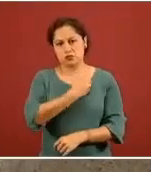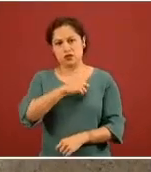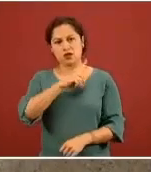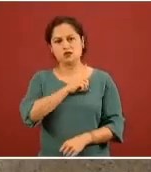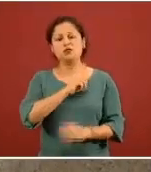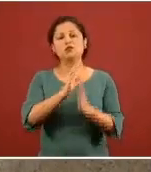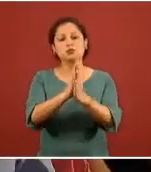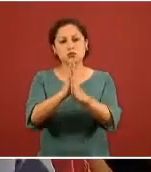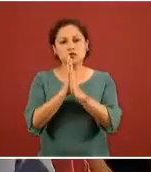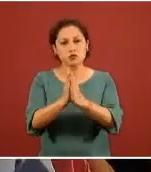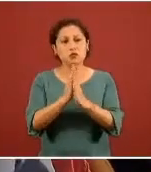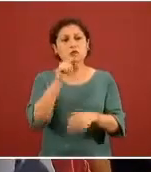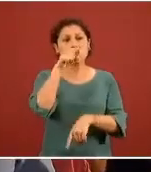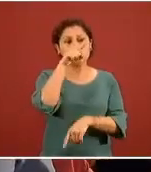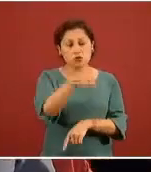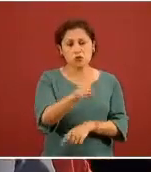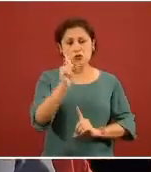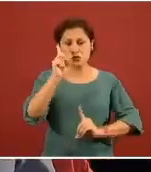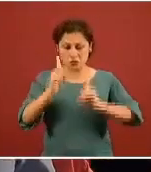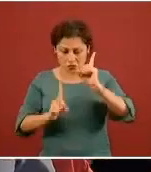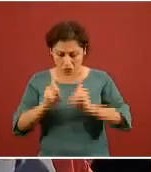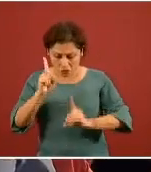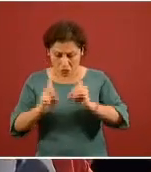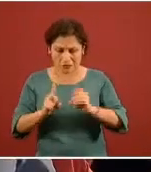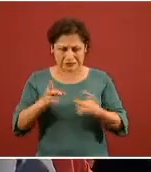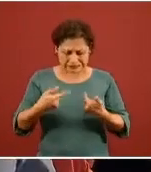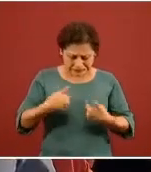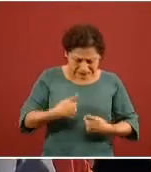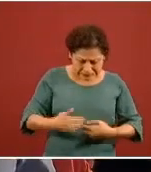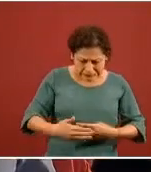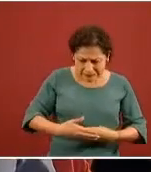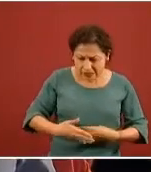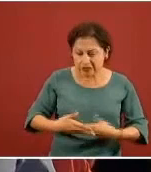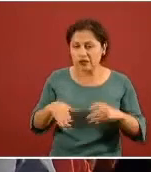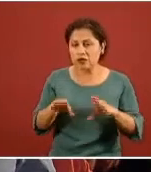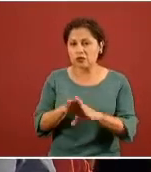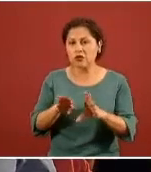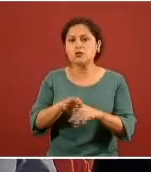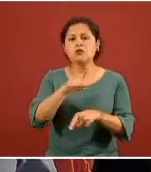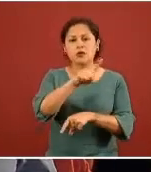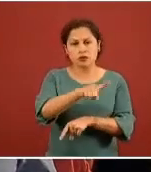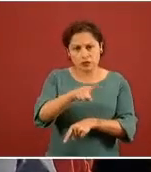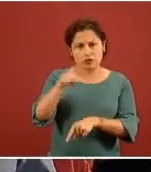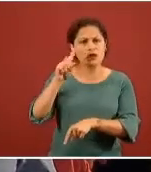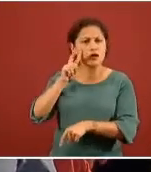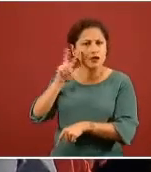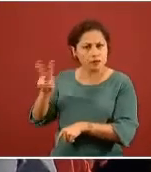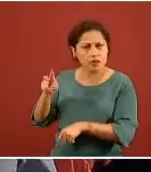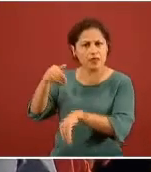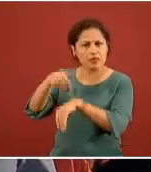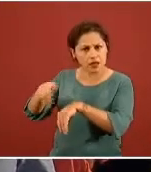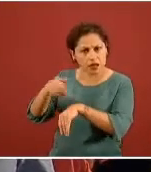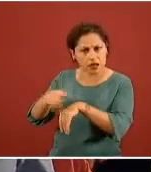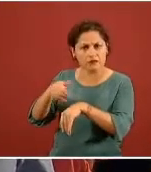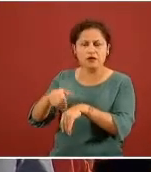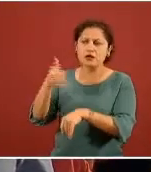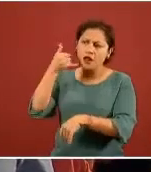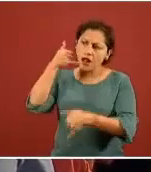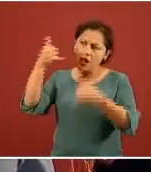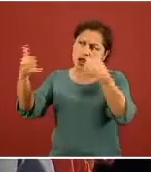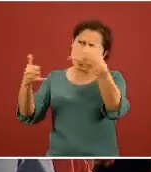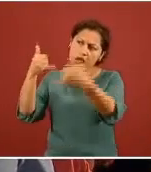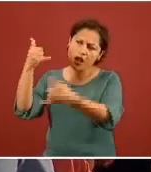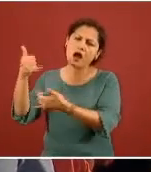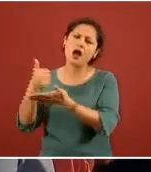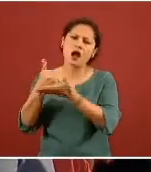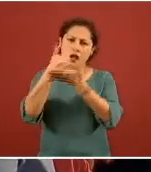a que busques atención por estas vías que hoy hemos presentado, sobre todo utilizando estos teléfonos de acceso